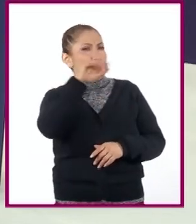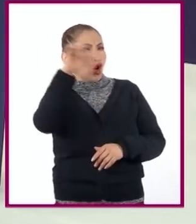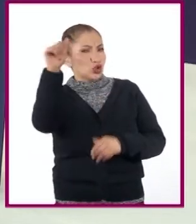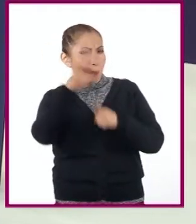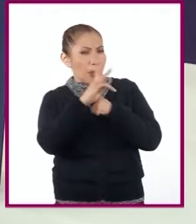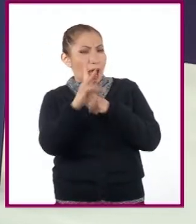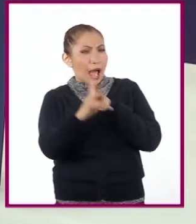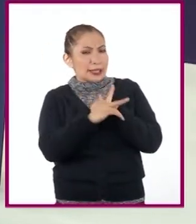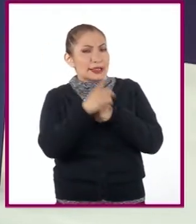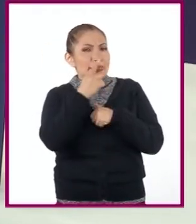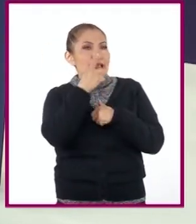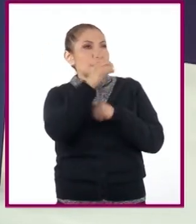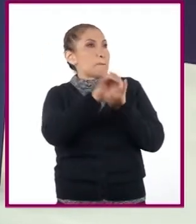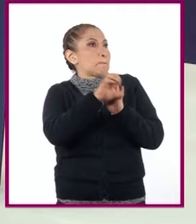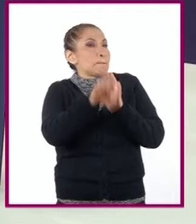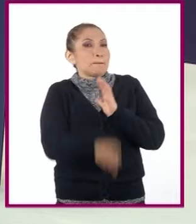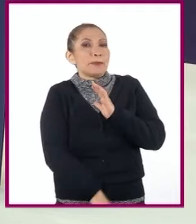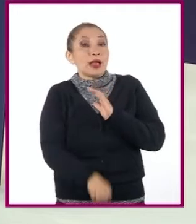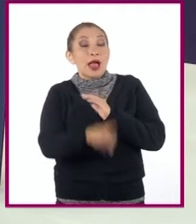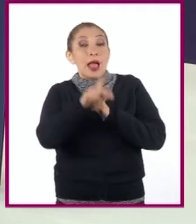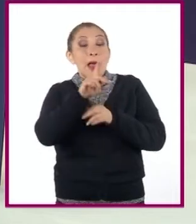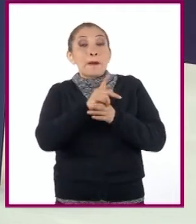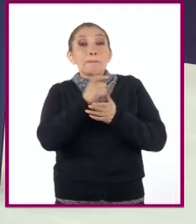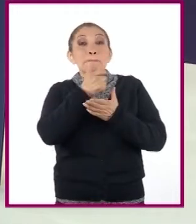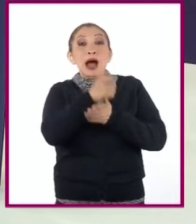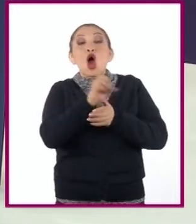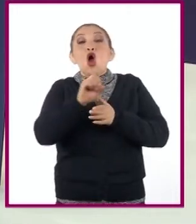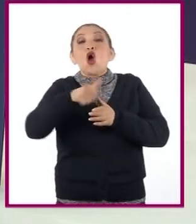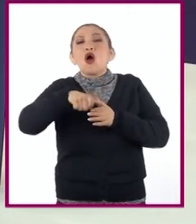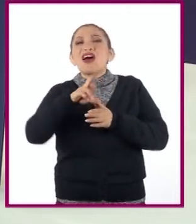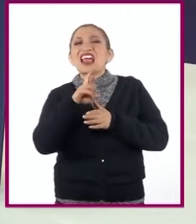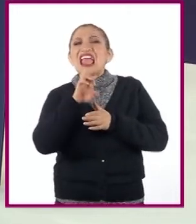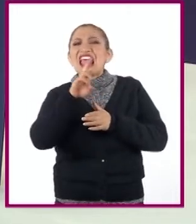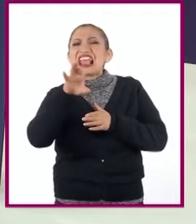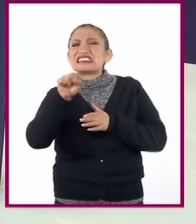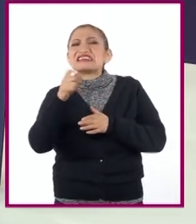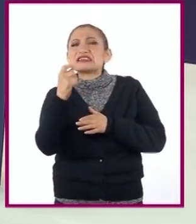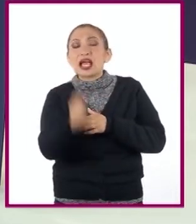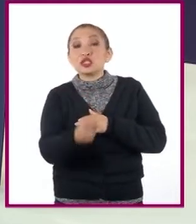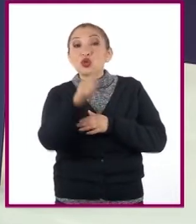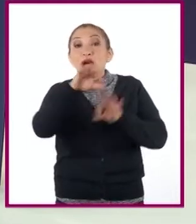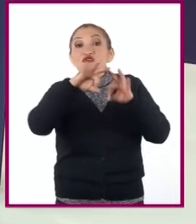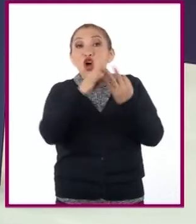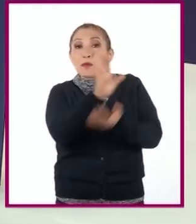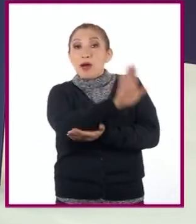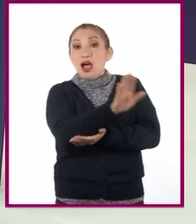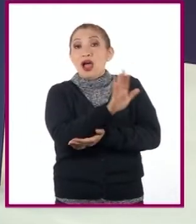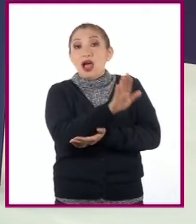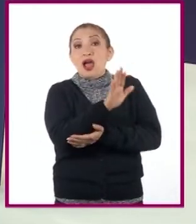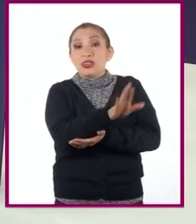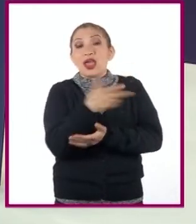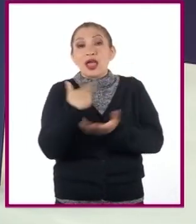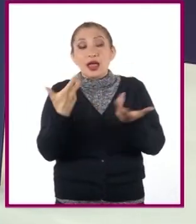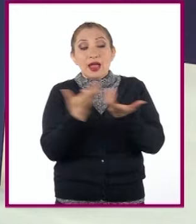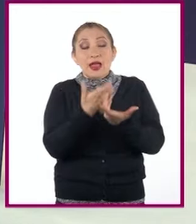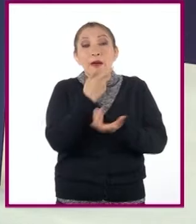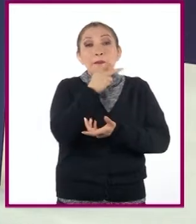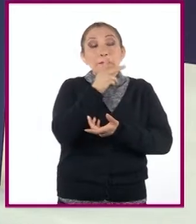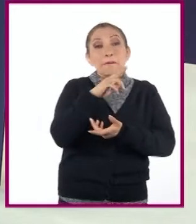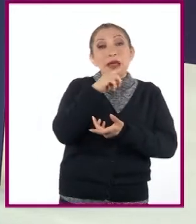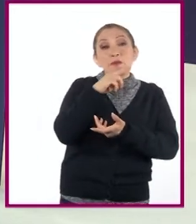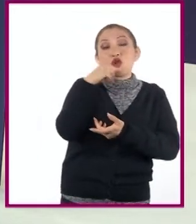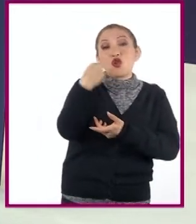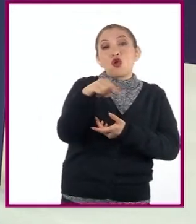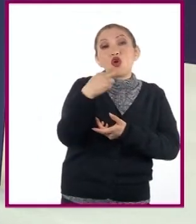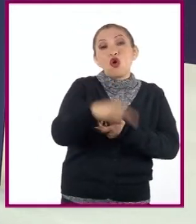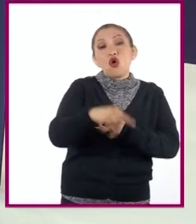otros países expresiones como pagas o querés. Se trata de una manera particular de conjugar los verbos